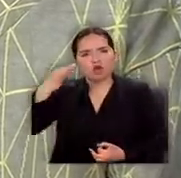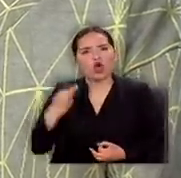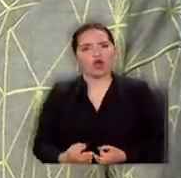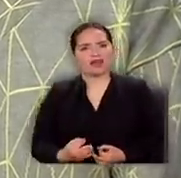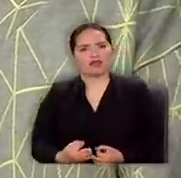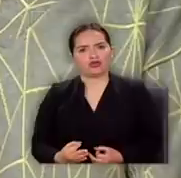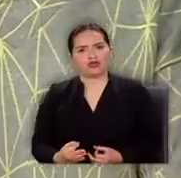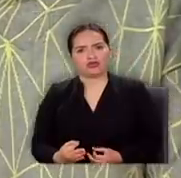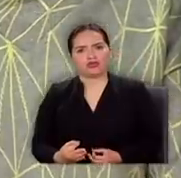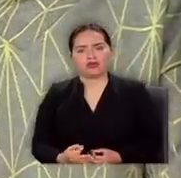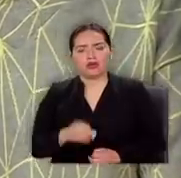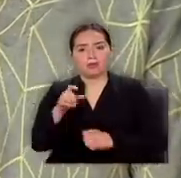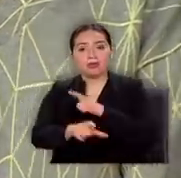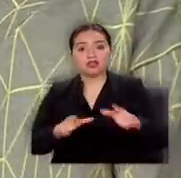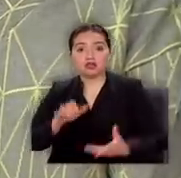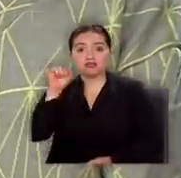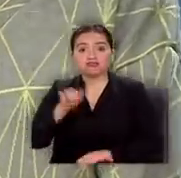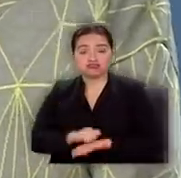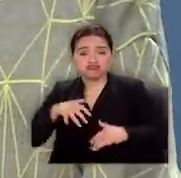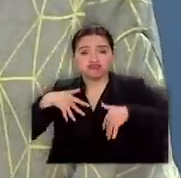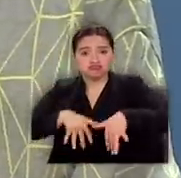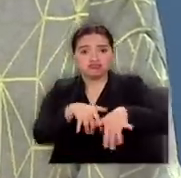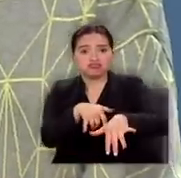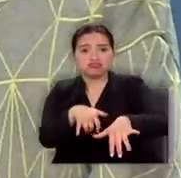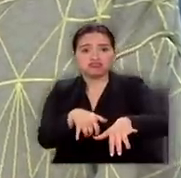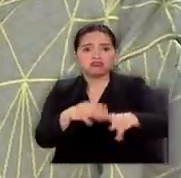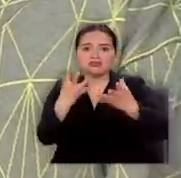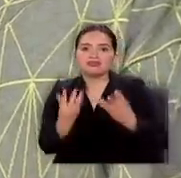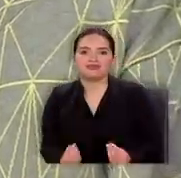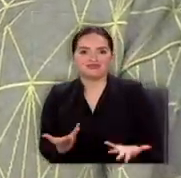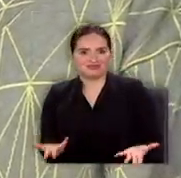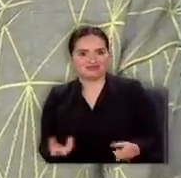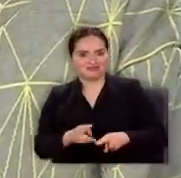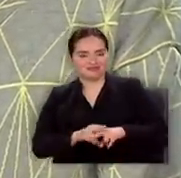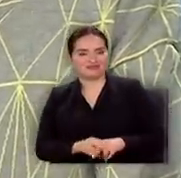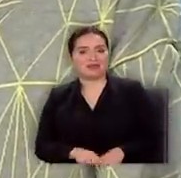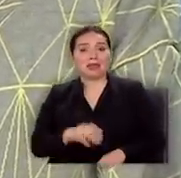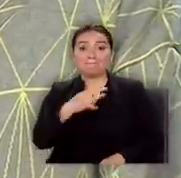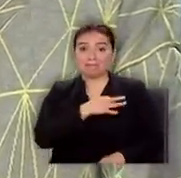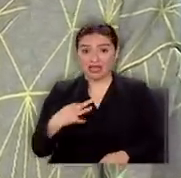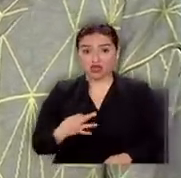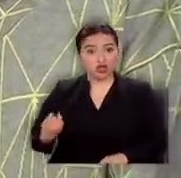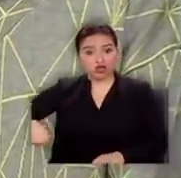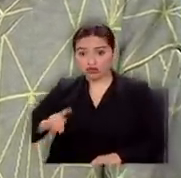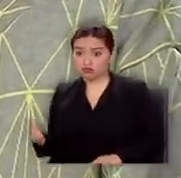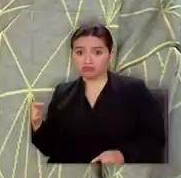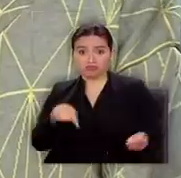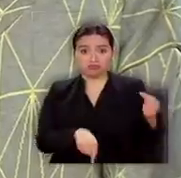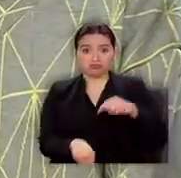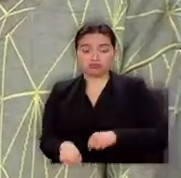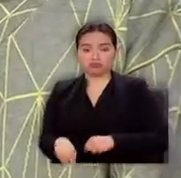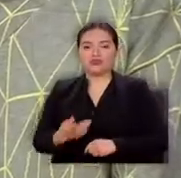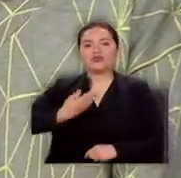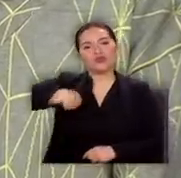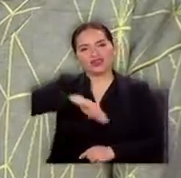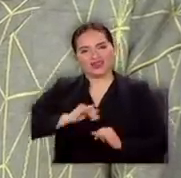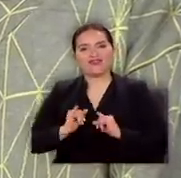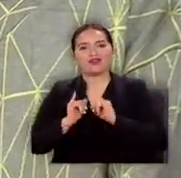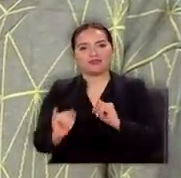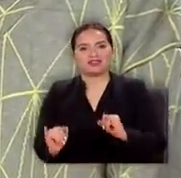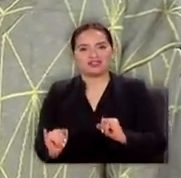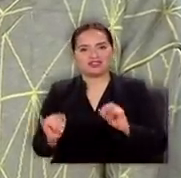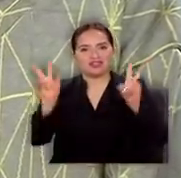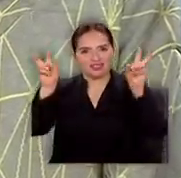para que la gente que está protestando deje de hacerlo los ministros estamos entregando nuestra información a nivel